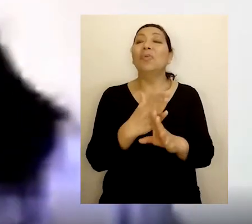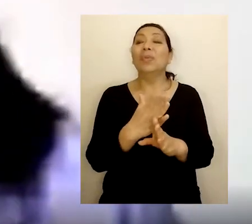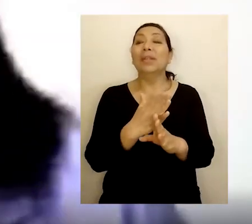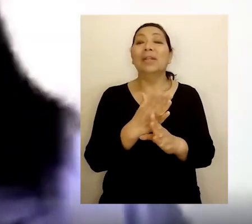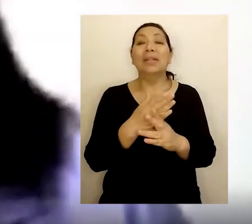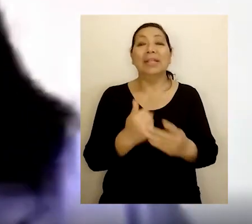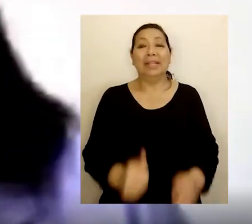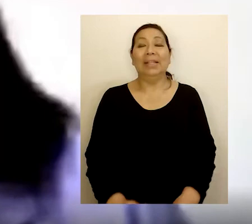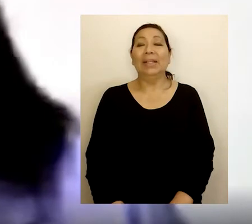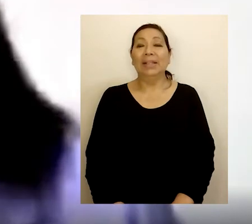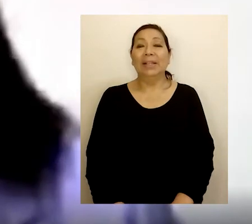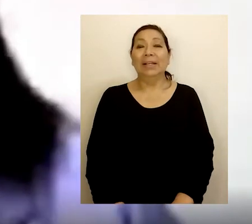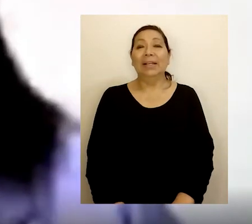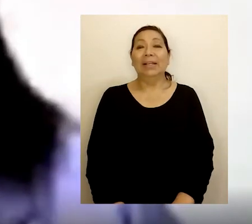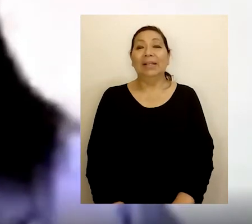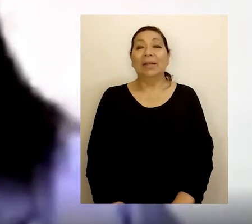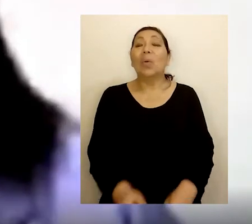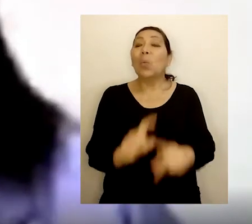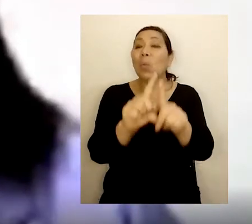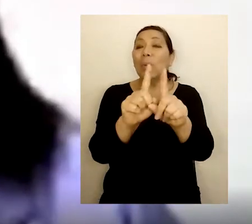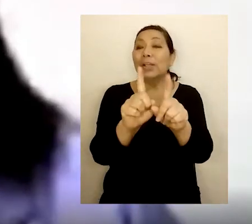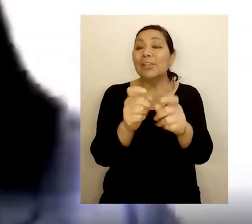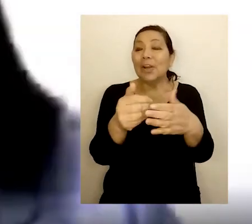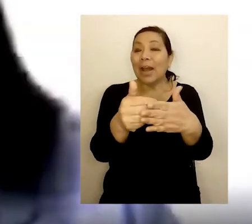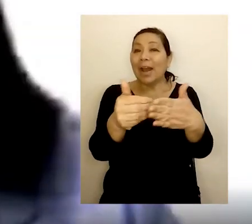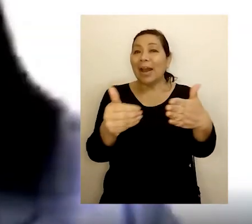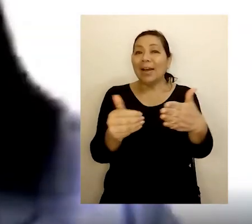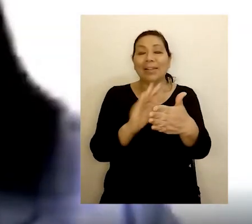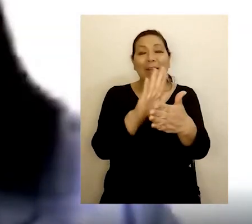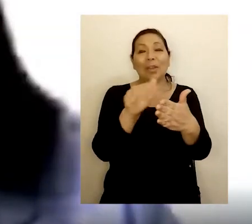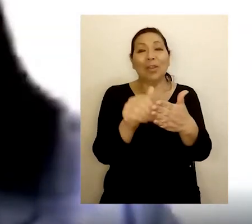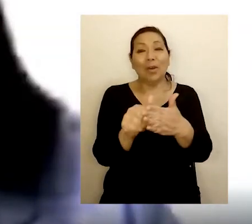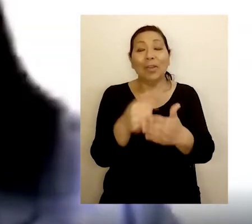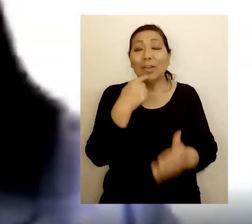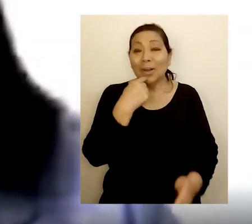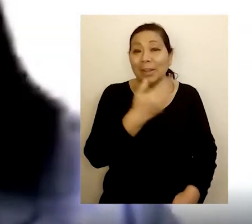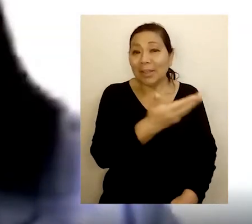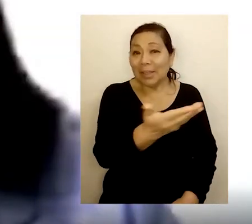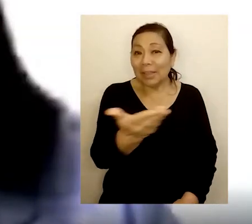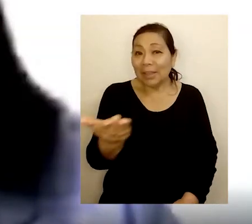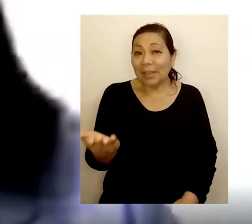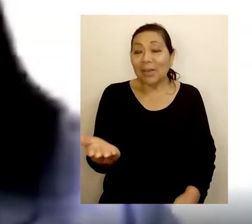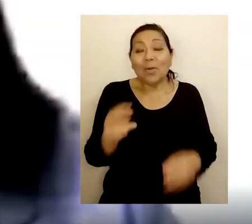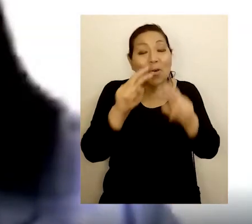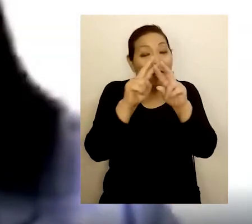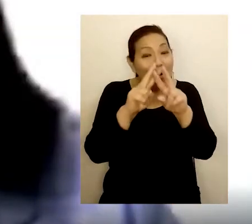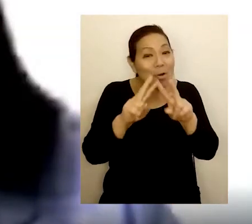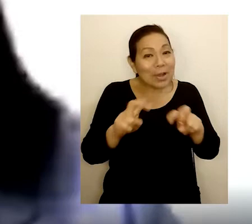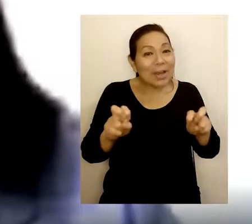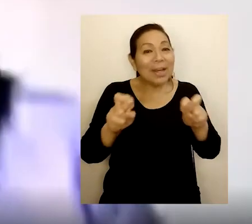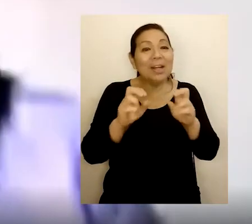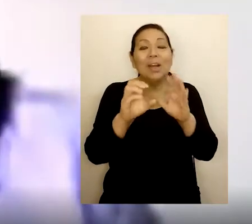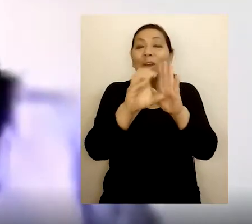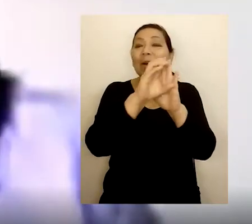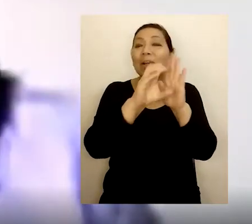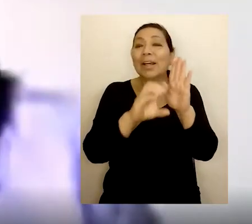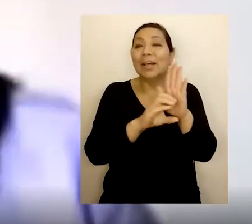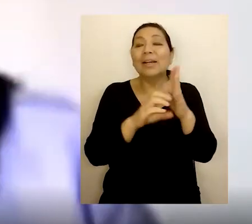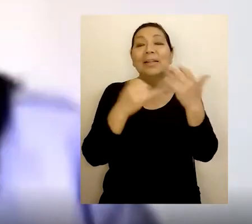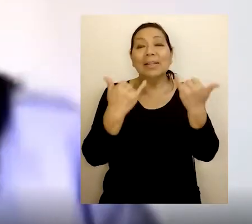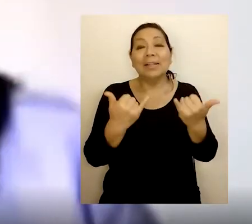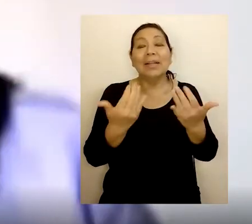la ejecutoria, la cuestión previa. En todo caso, señores magistradas, desde un análisis constitucional,